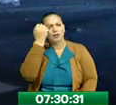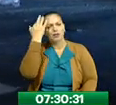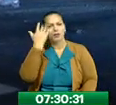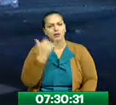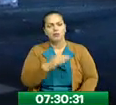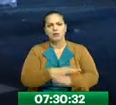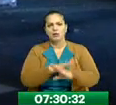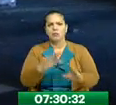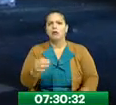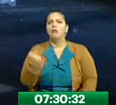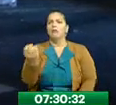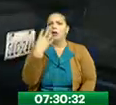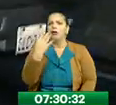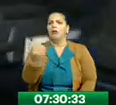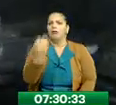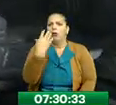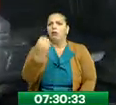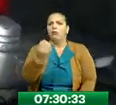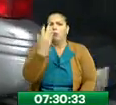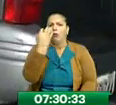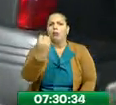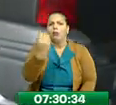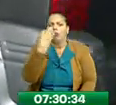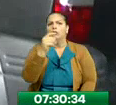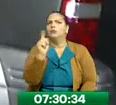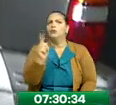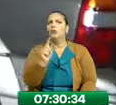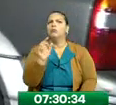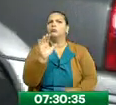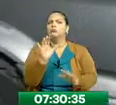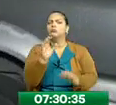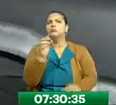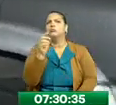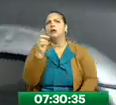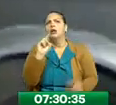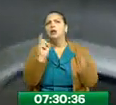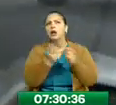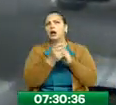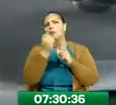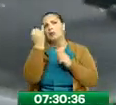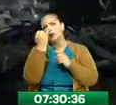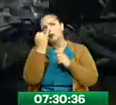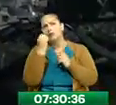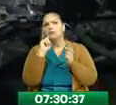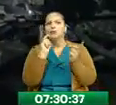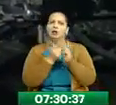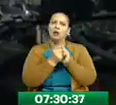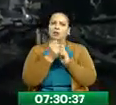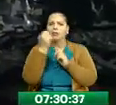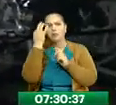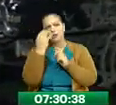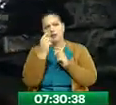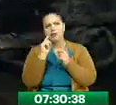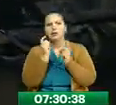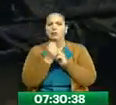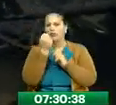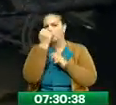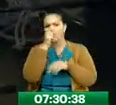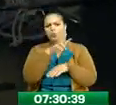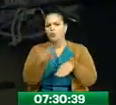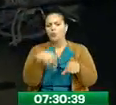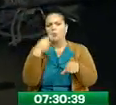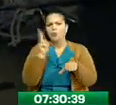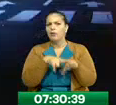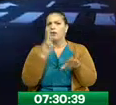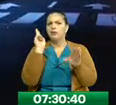porque al parecer esto estaría generando, provocando las colisiones en este sector. Quizás